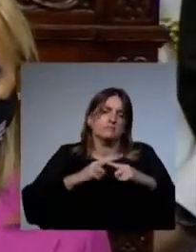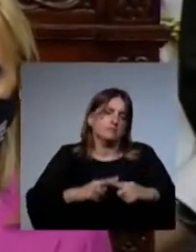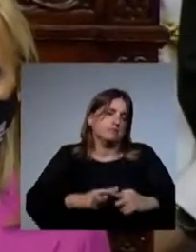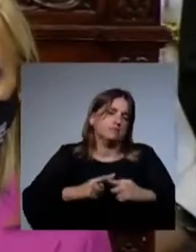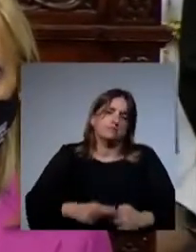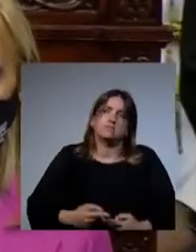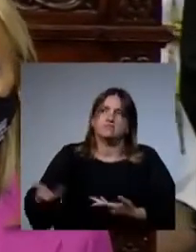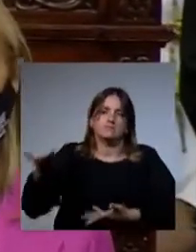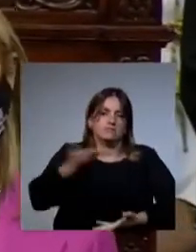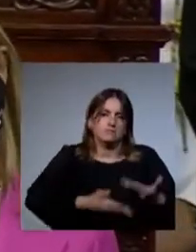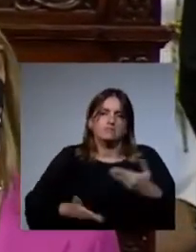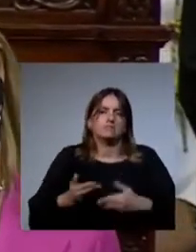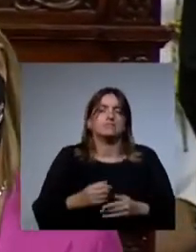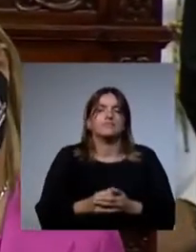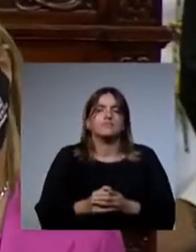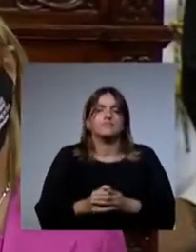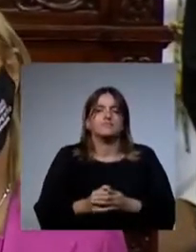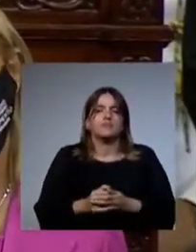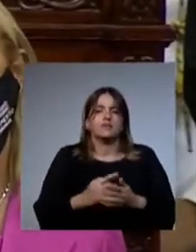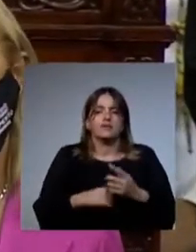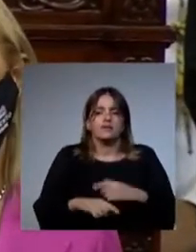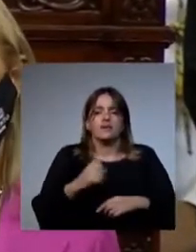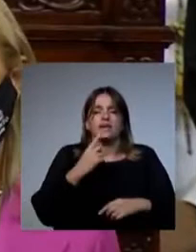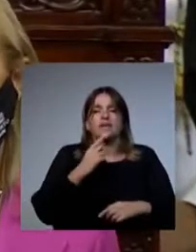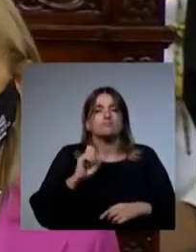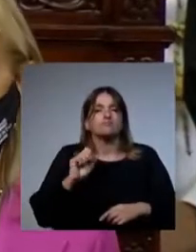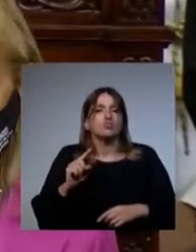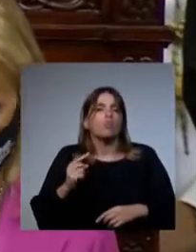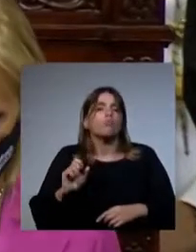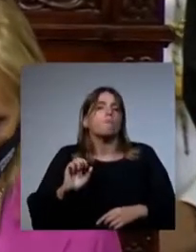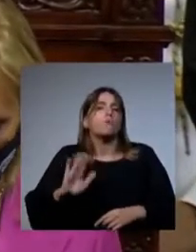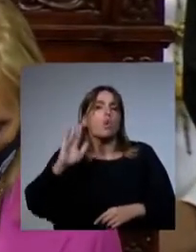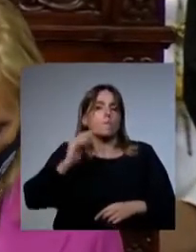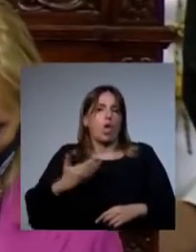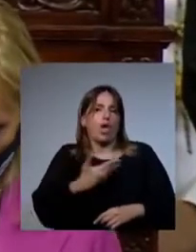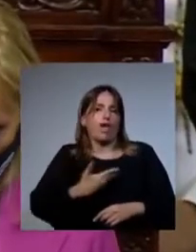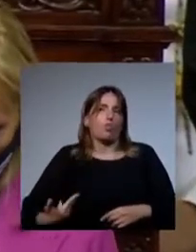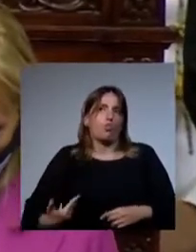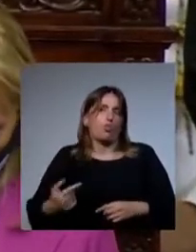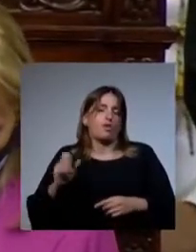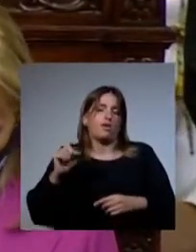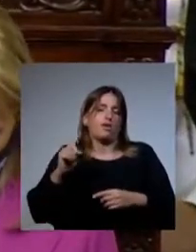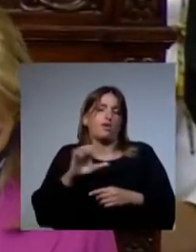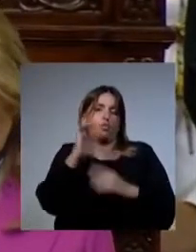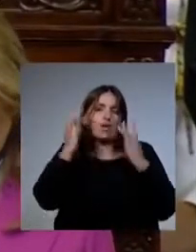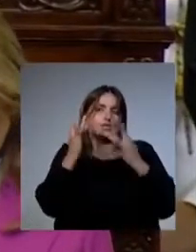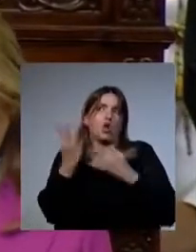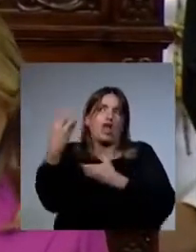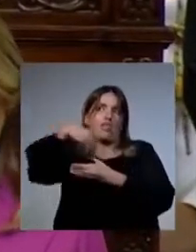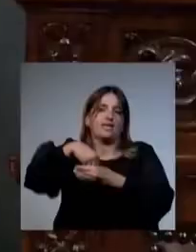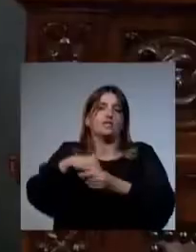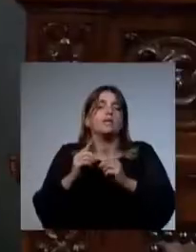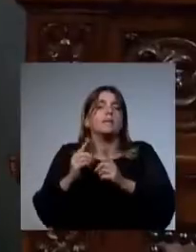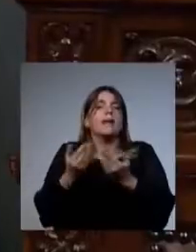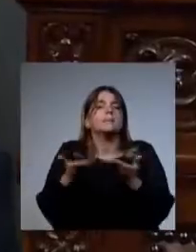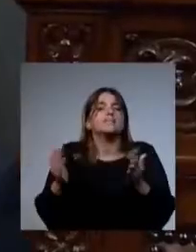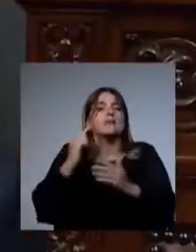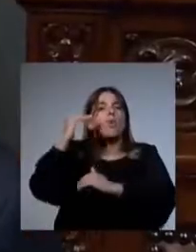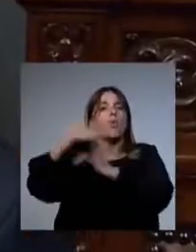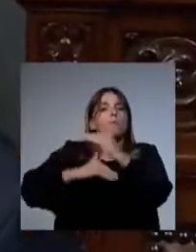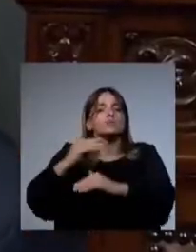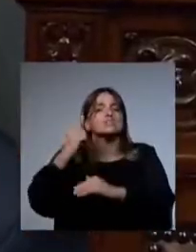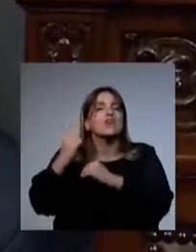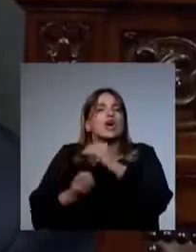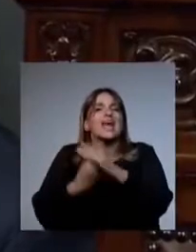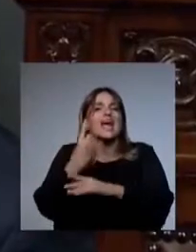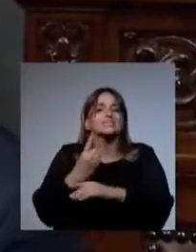tipo en la gobernanza de la educación. Y además iniciamos un proceso de